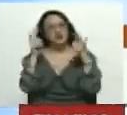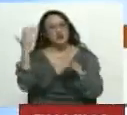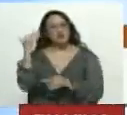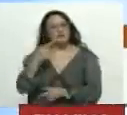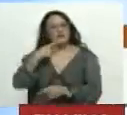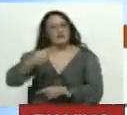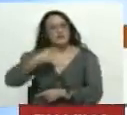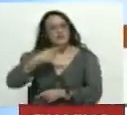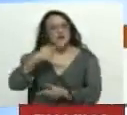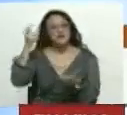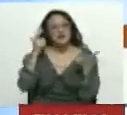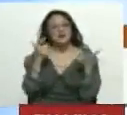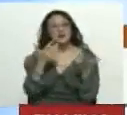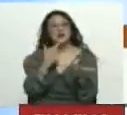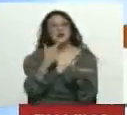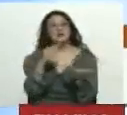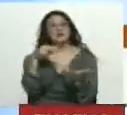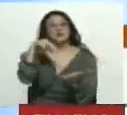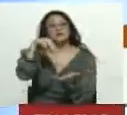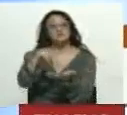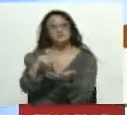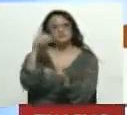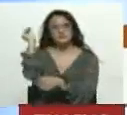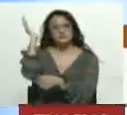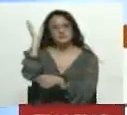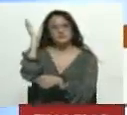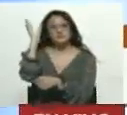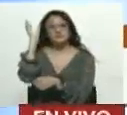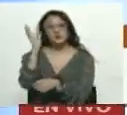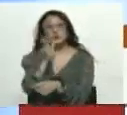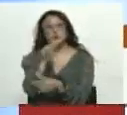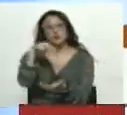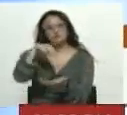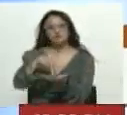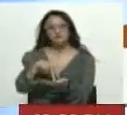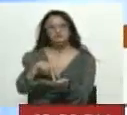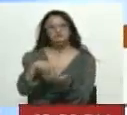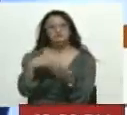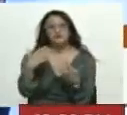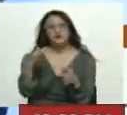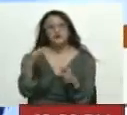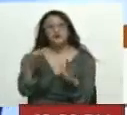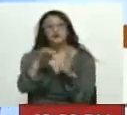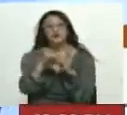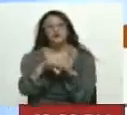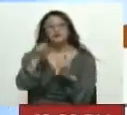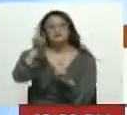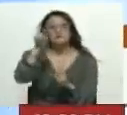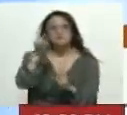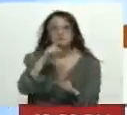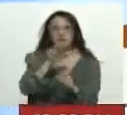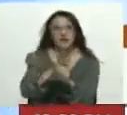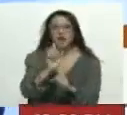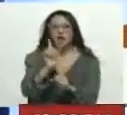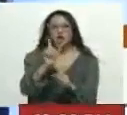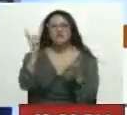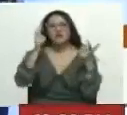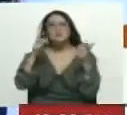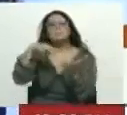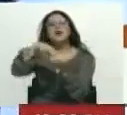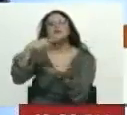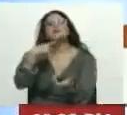Chávez alguien se le paraba por allá en una intervención protocolar y posiblemente el protocolo iba No mira calles No yo decía